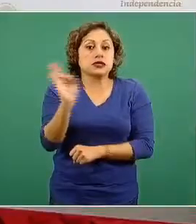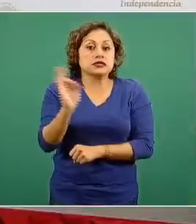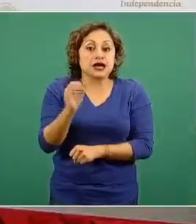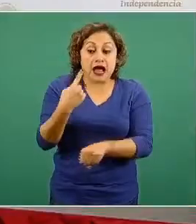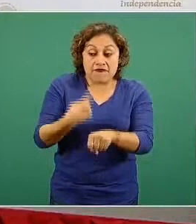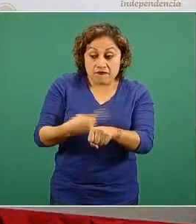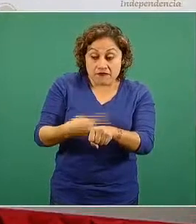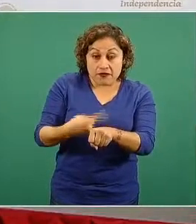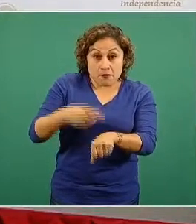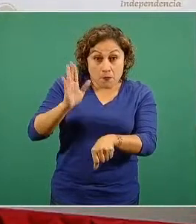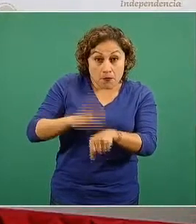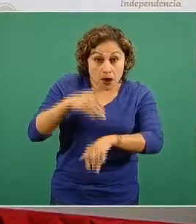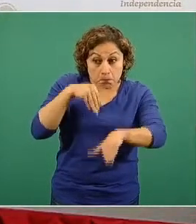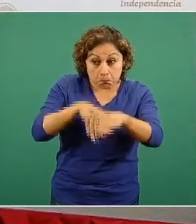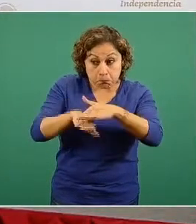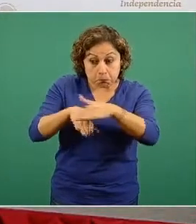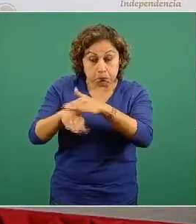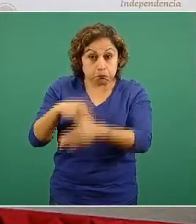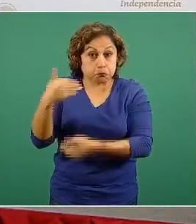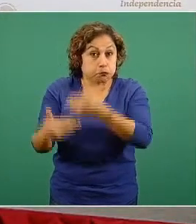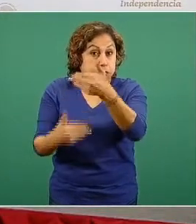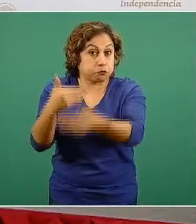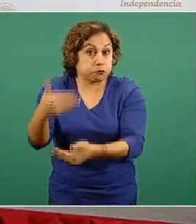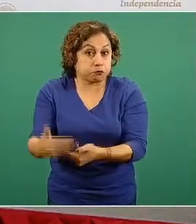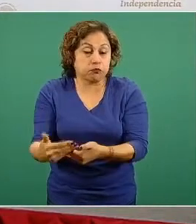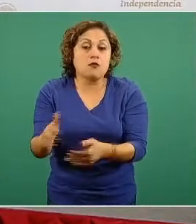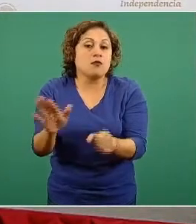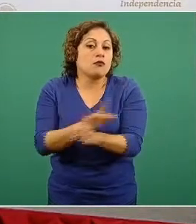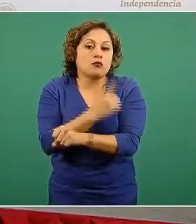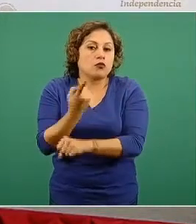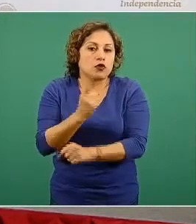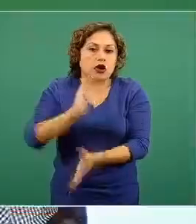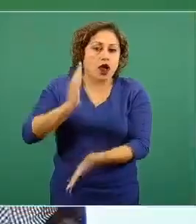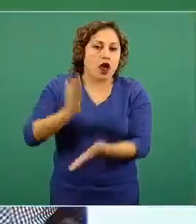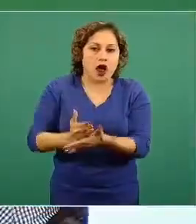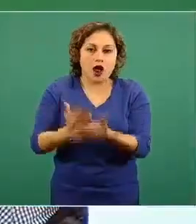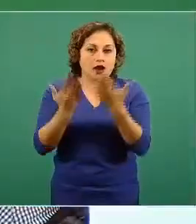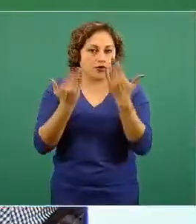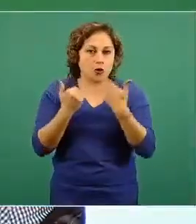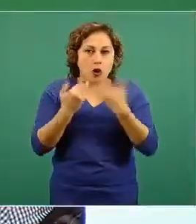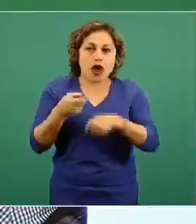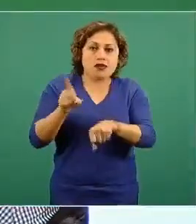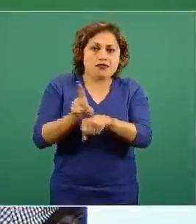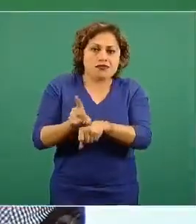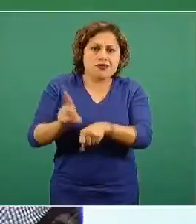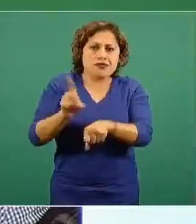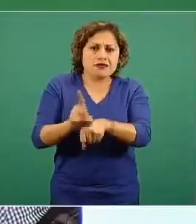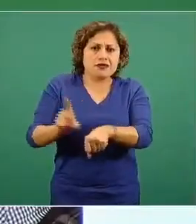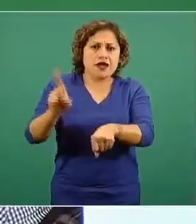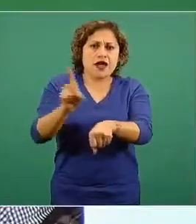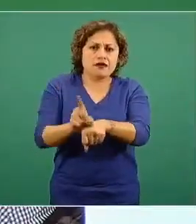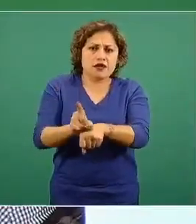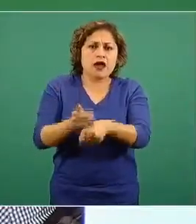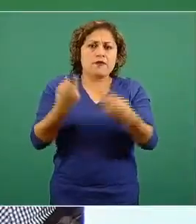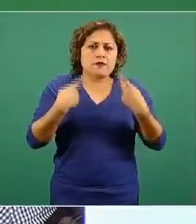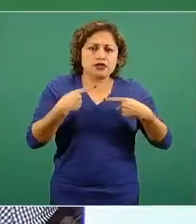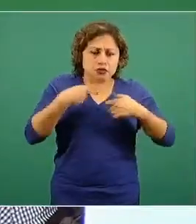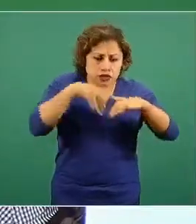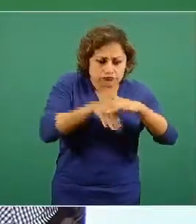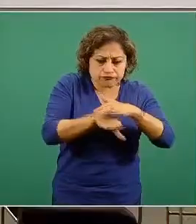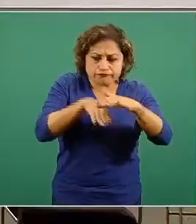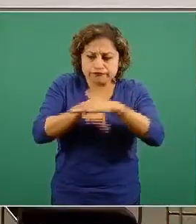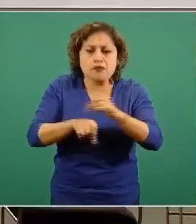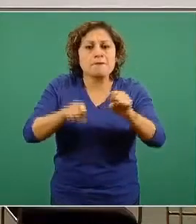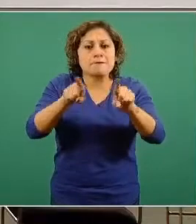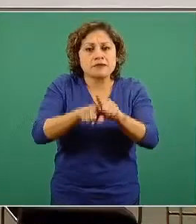que este proceso no se detenga, es decir, día con día se continúe expandiendo y reconvirtiendo camas, entonces siempre